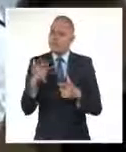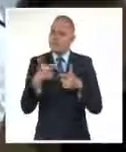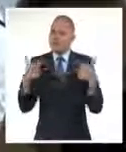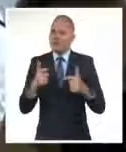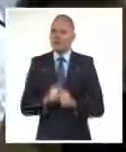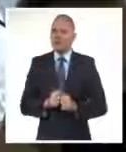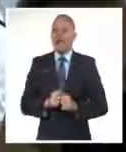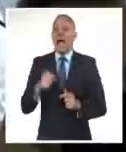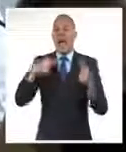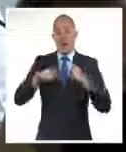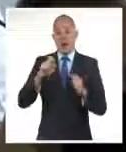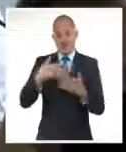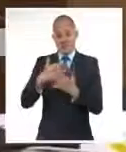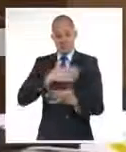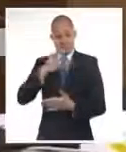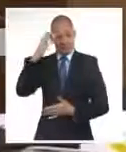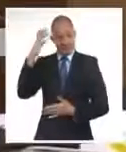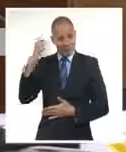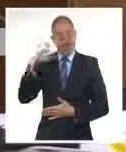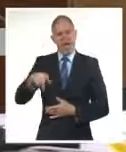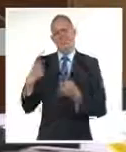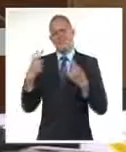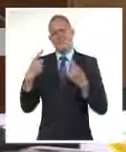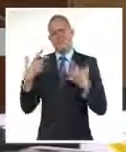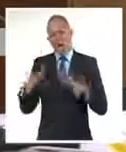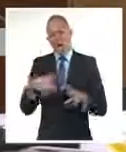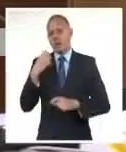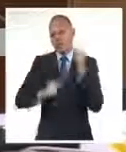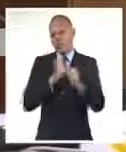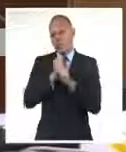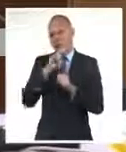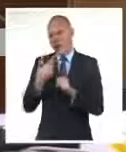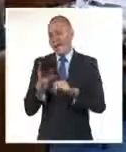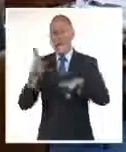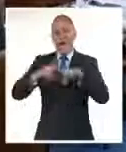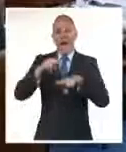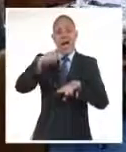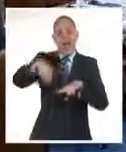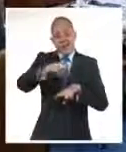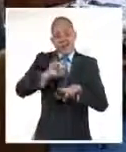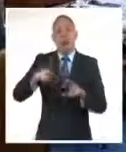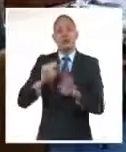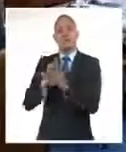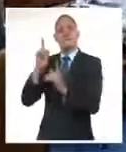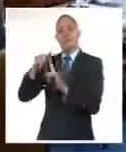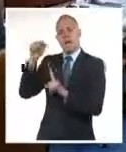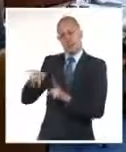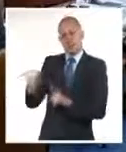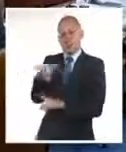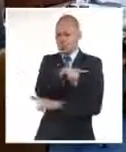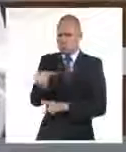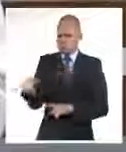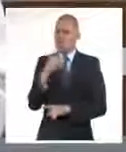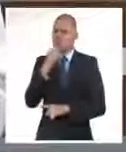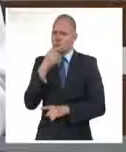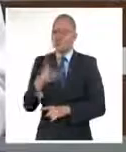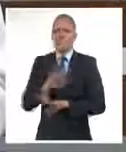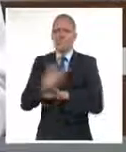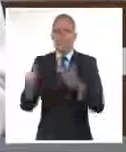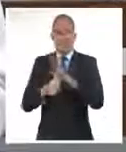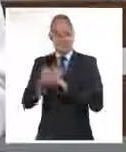estatal no aprovecha todas las capacidades de estos 2 parques científicos tecnológicos, de ahí que el llamado del presidente cubano, Miguel